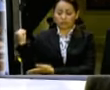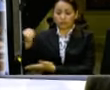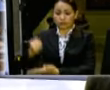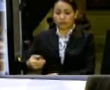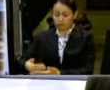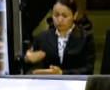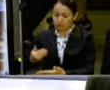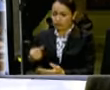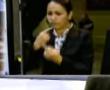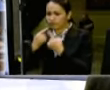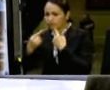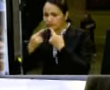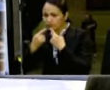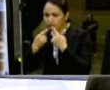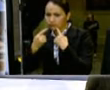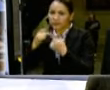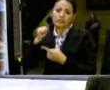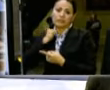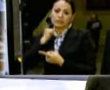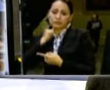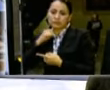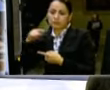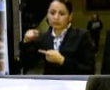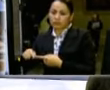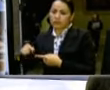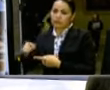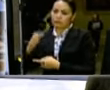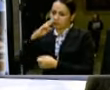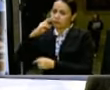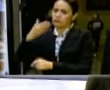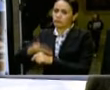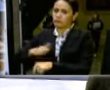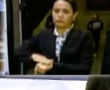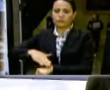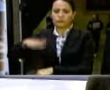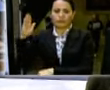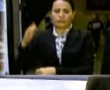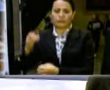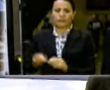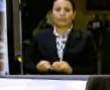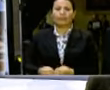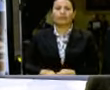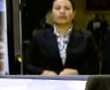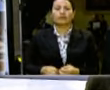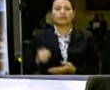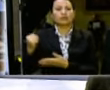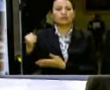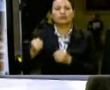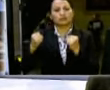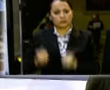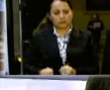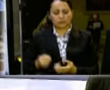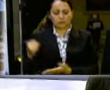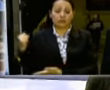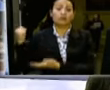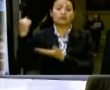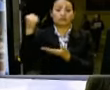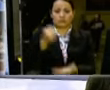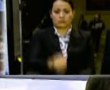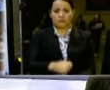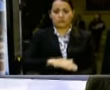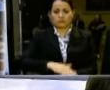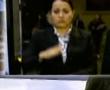Senado, quien a final de cuentas es la contraparte dentro del poder legislativo de este país, para asegurarnos de que estamos invirtiendo